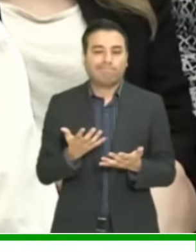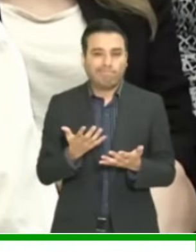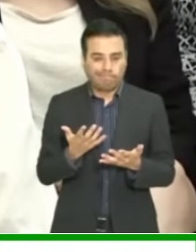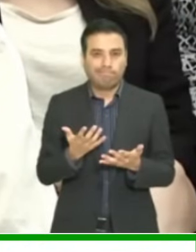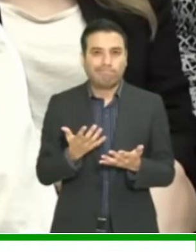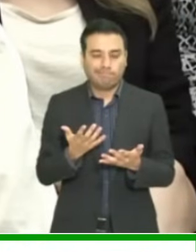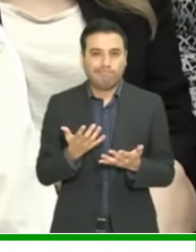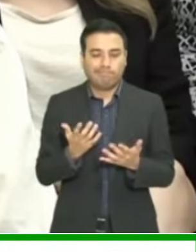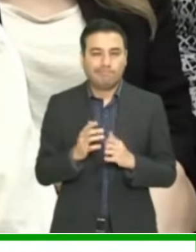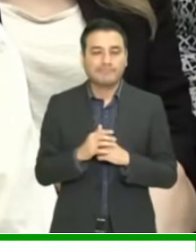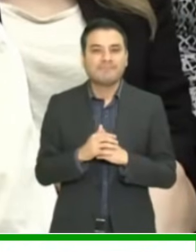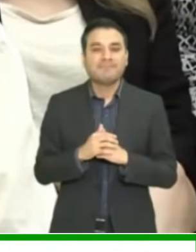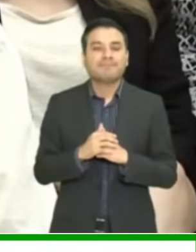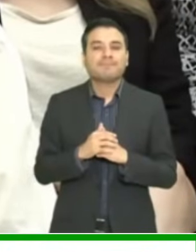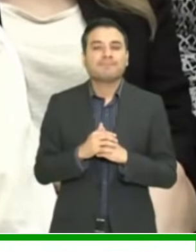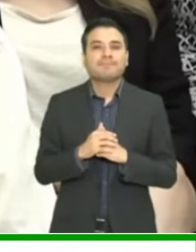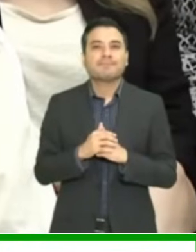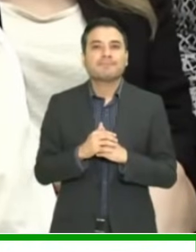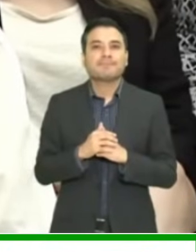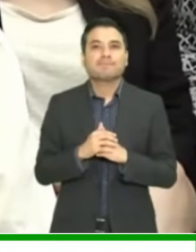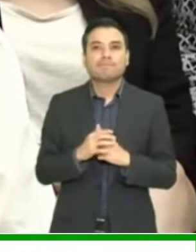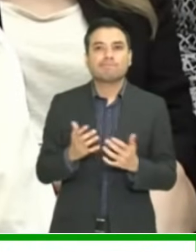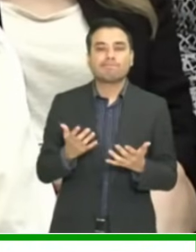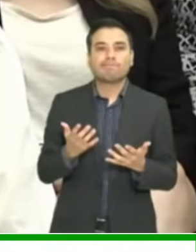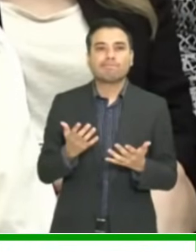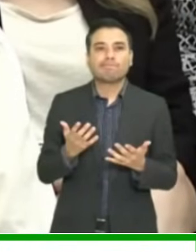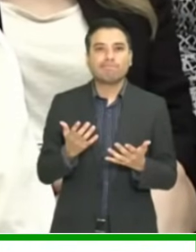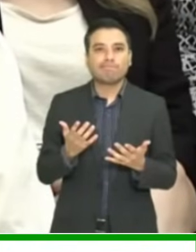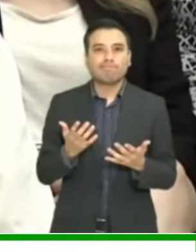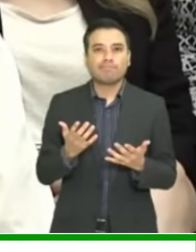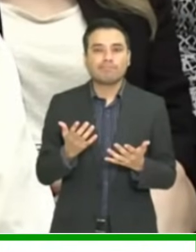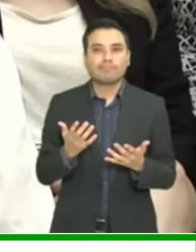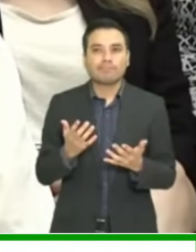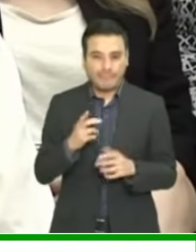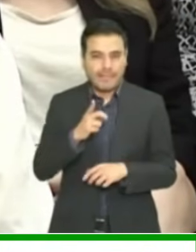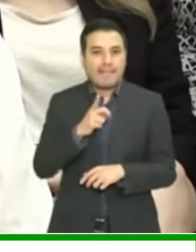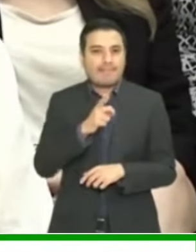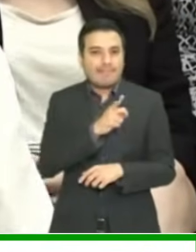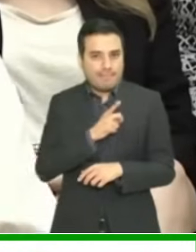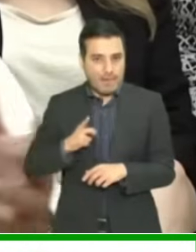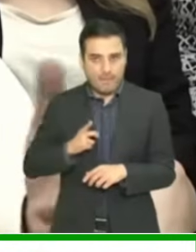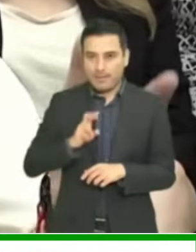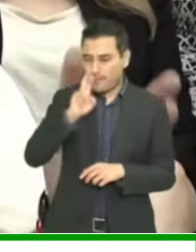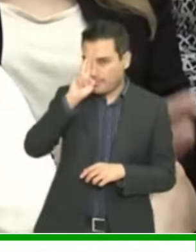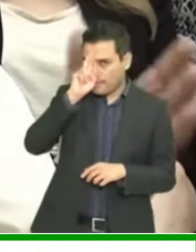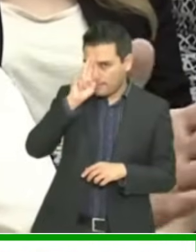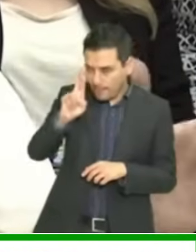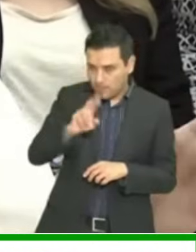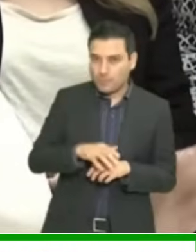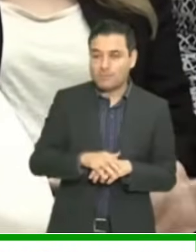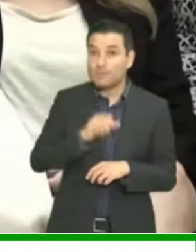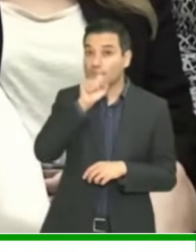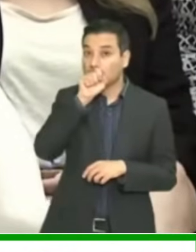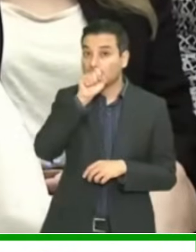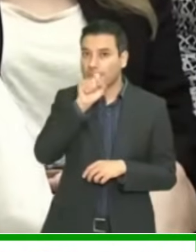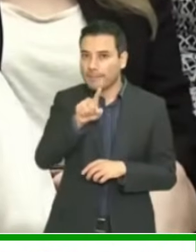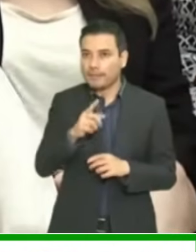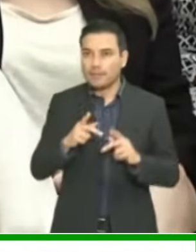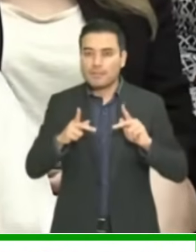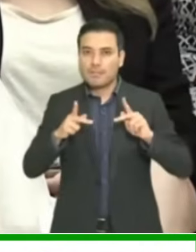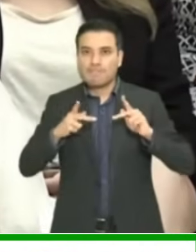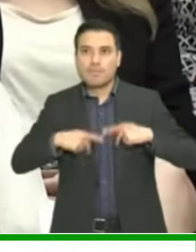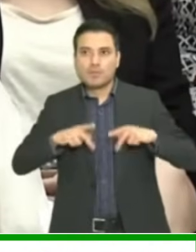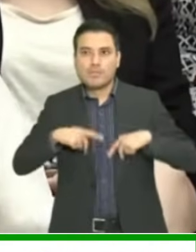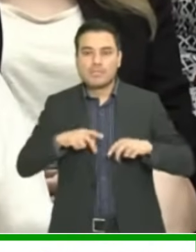un mecanismo de expresión no solo de respeto, sino de decisiones que están generando nerviosismo